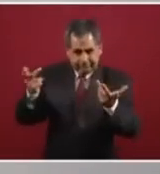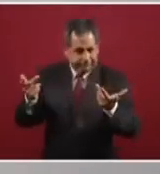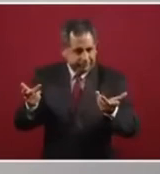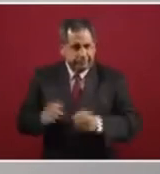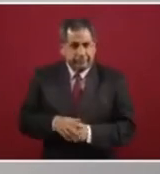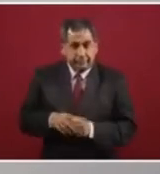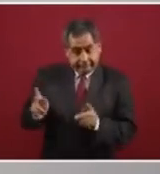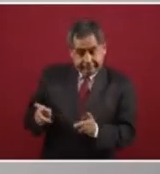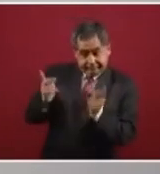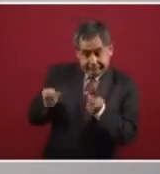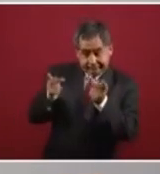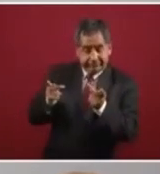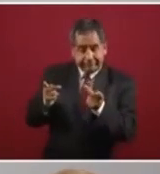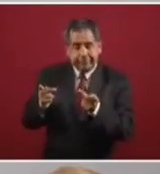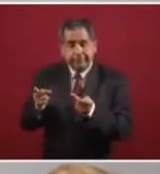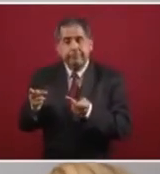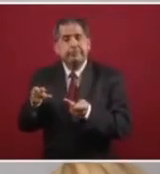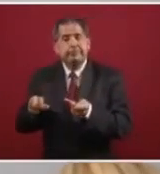Y las venden,